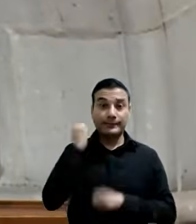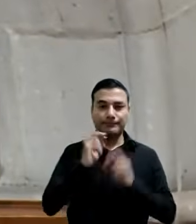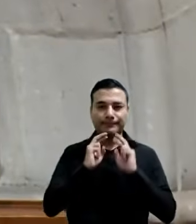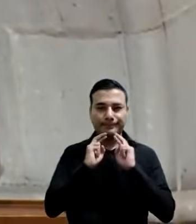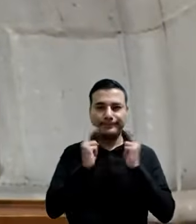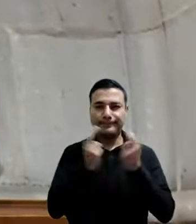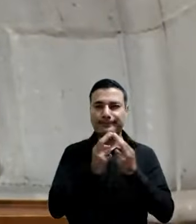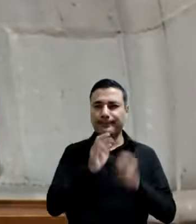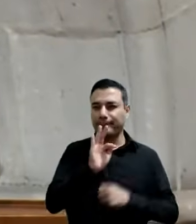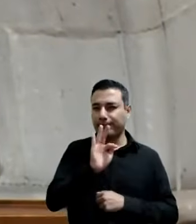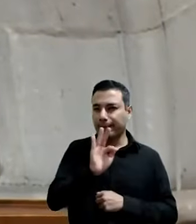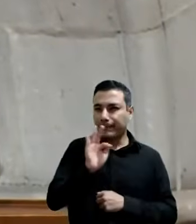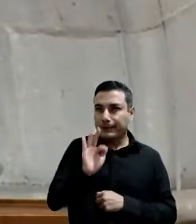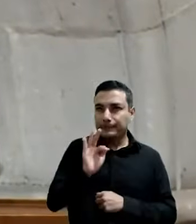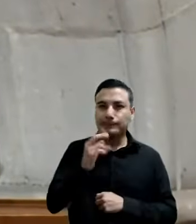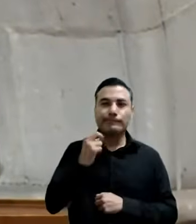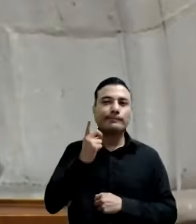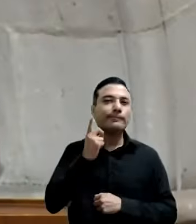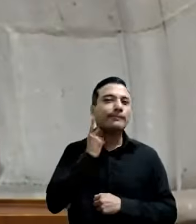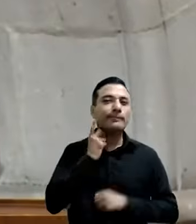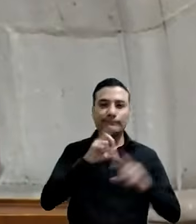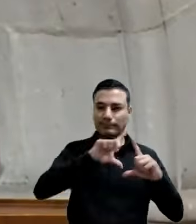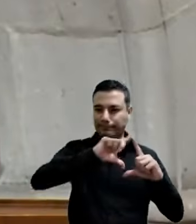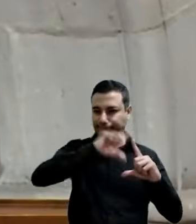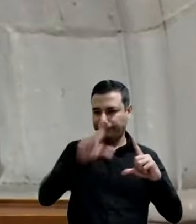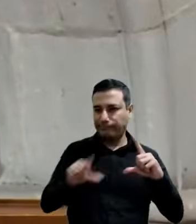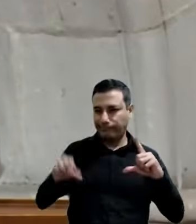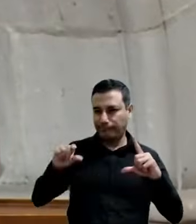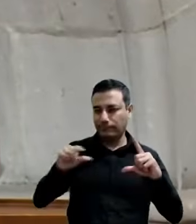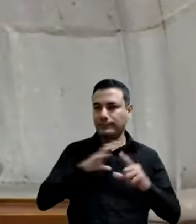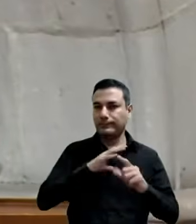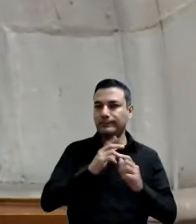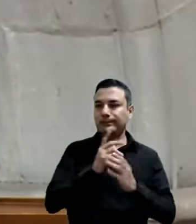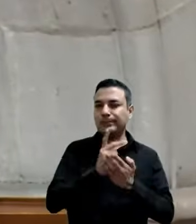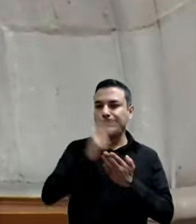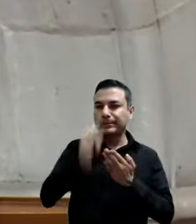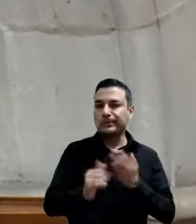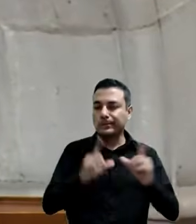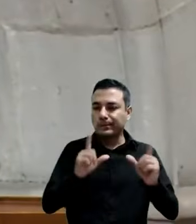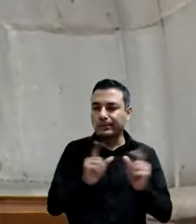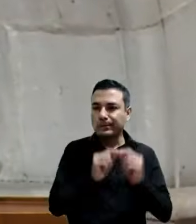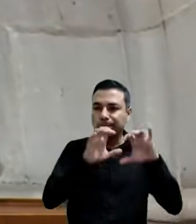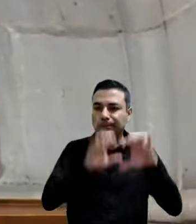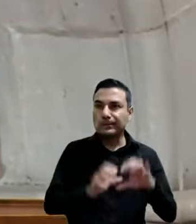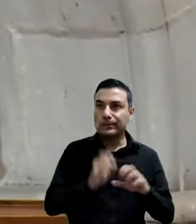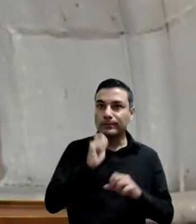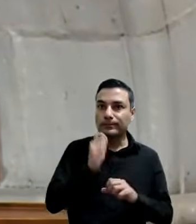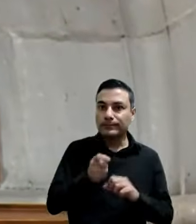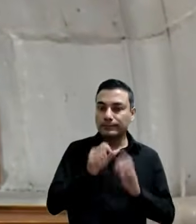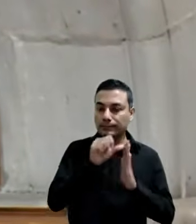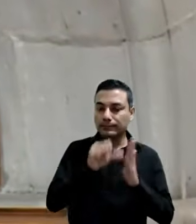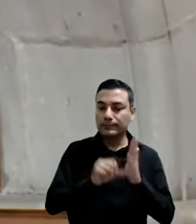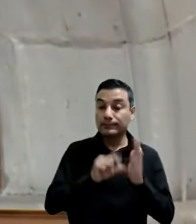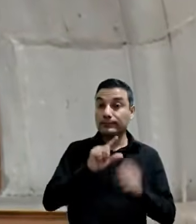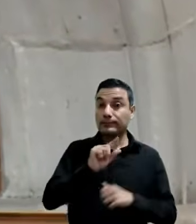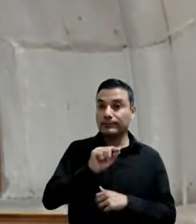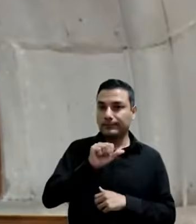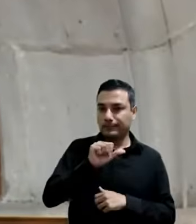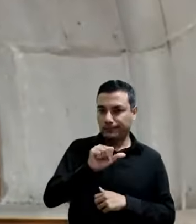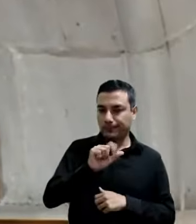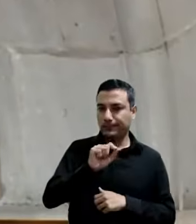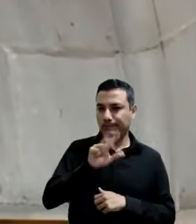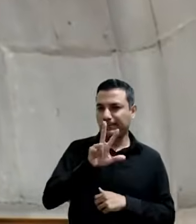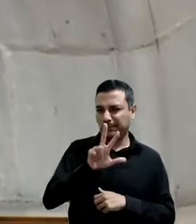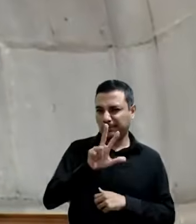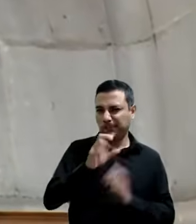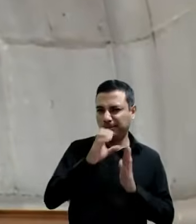del Honorable Congreso de la Unión aprobó la minuta proyecto de decreto por el que se reforman los artículos 76 y 78